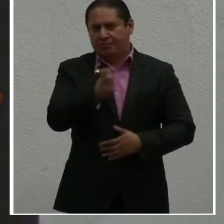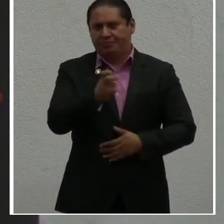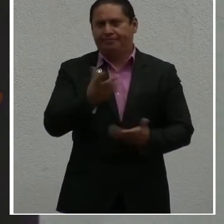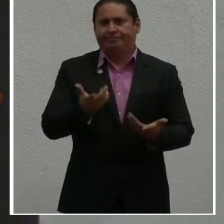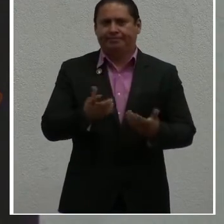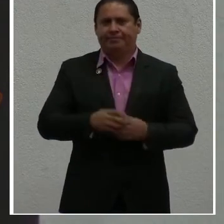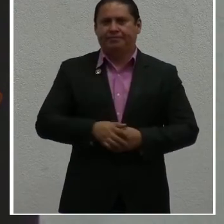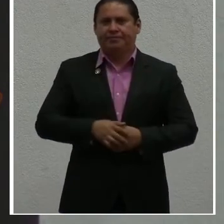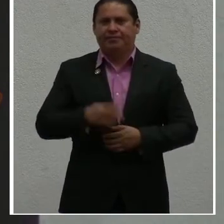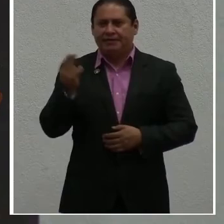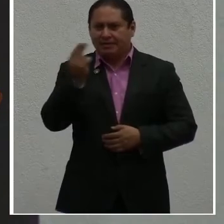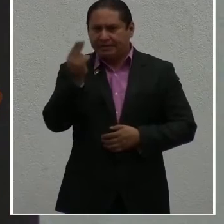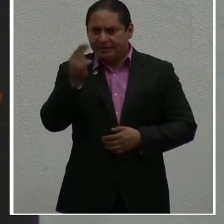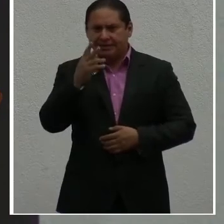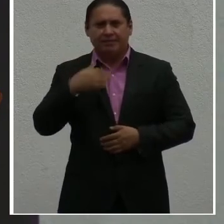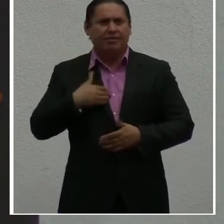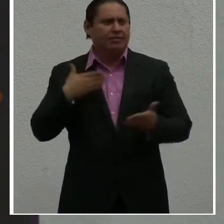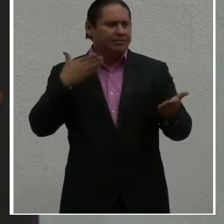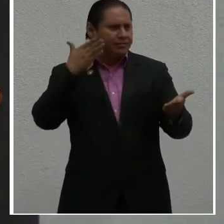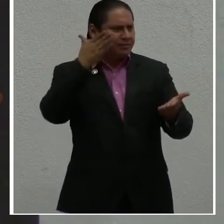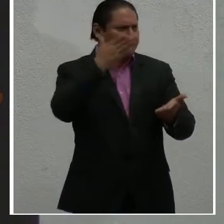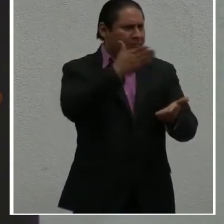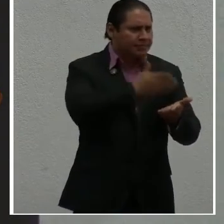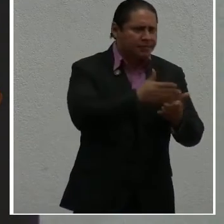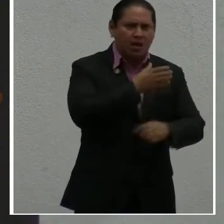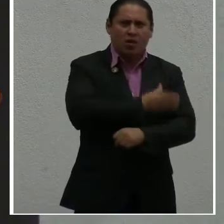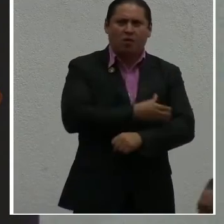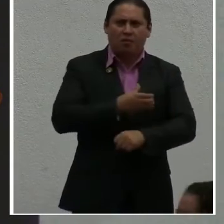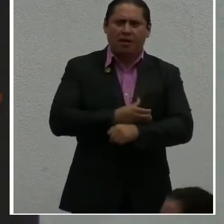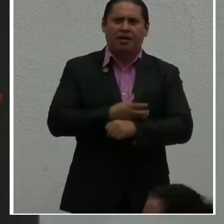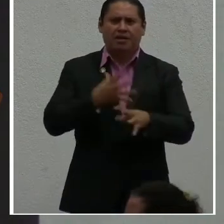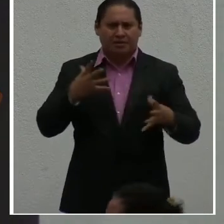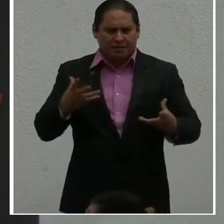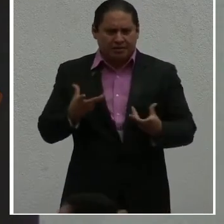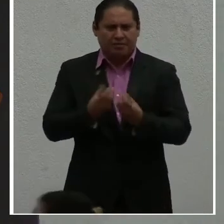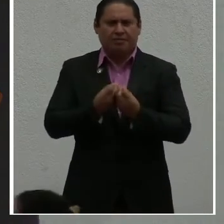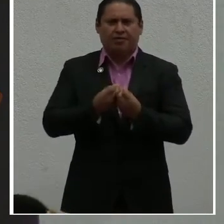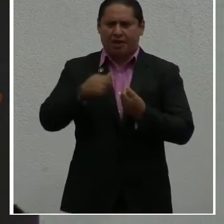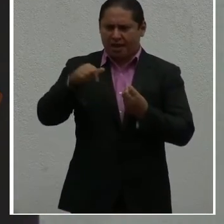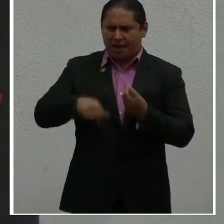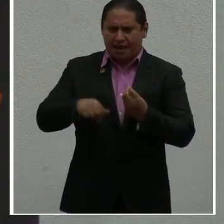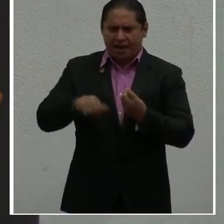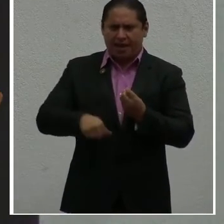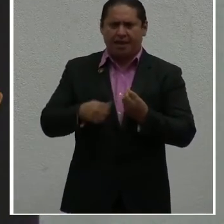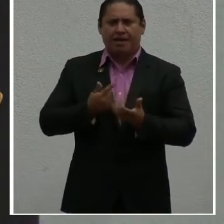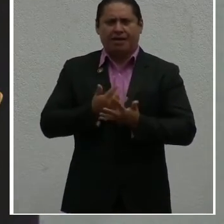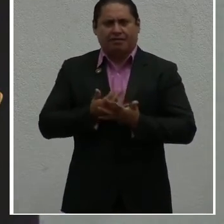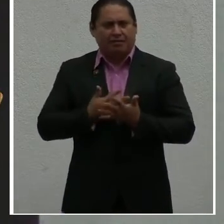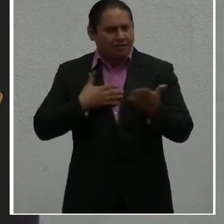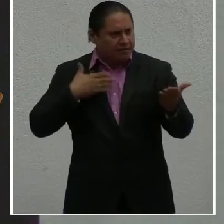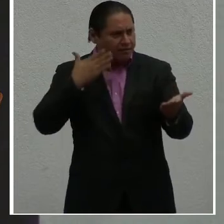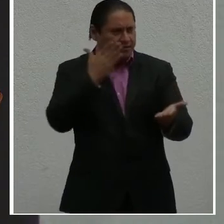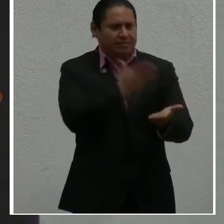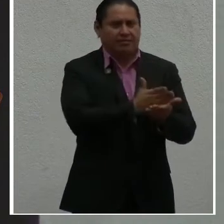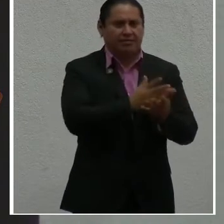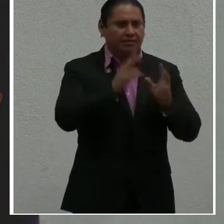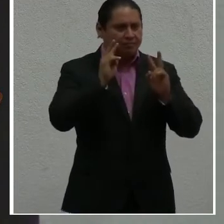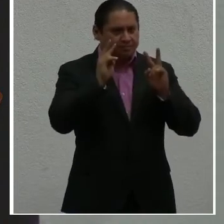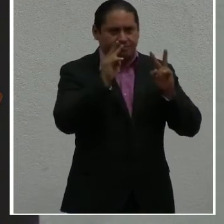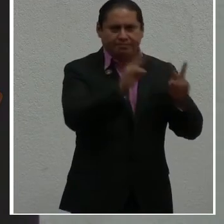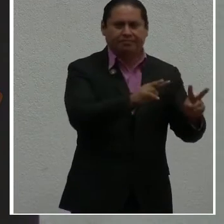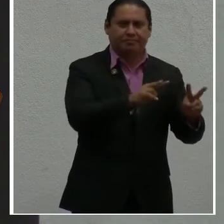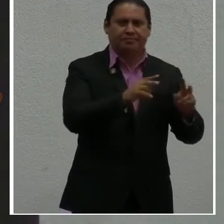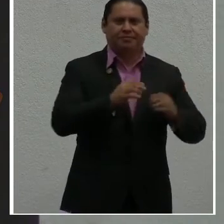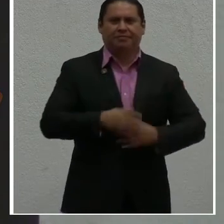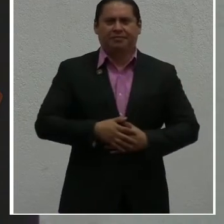allá adentro, necesitamos acompañar a nuestra gente, diputadas que están acá y diputados también. Vayamos allá adentro y llevemos a